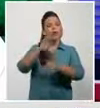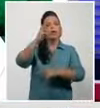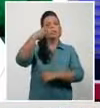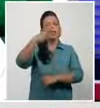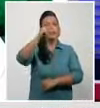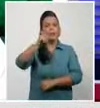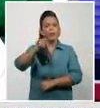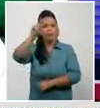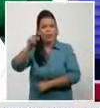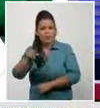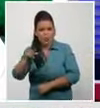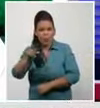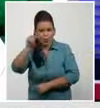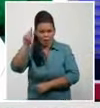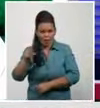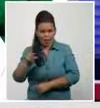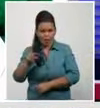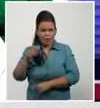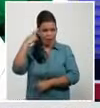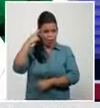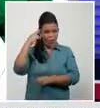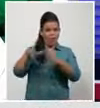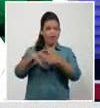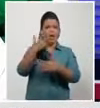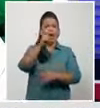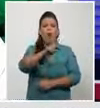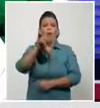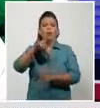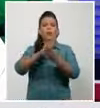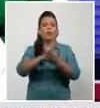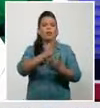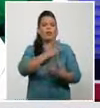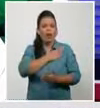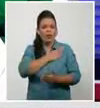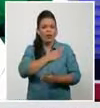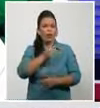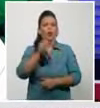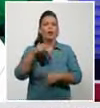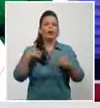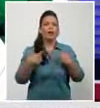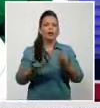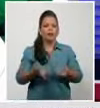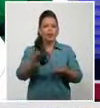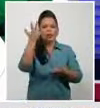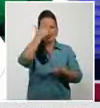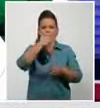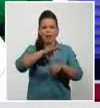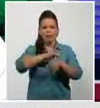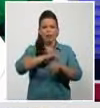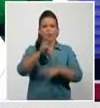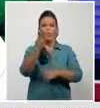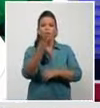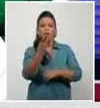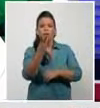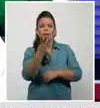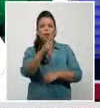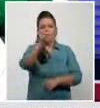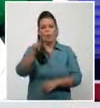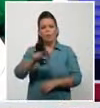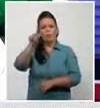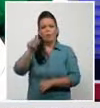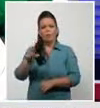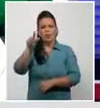nuestros tres primeros casos confirmados el 11 de marzo eran tres turistas italianos que arribaron